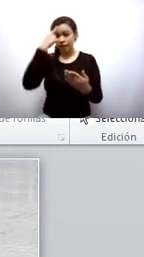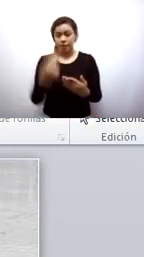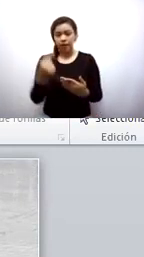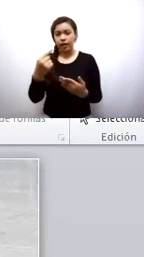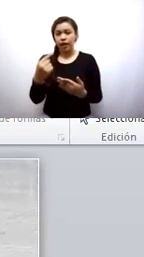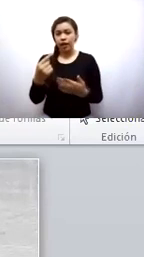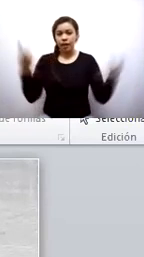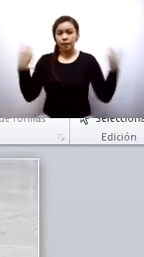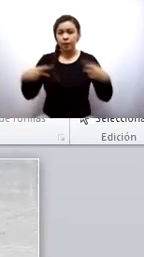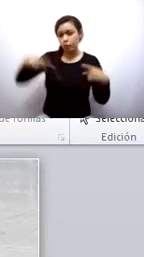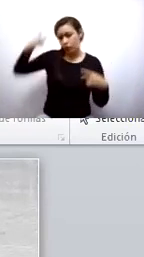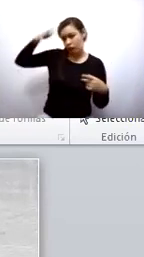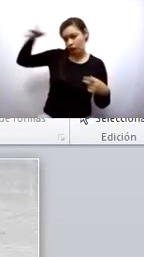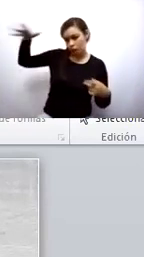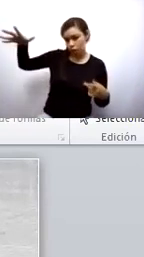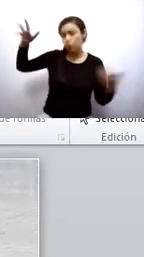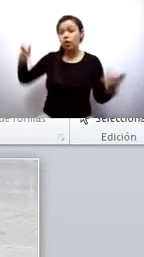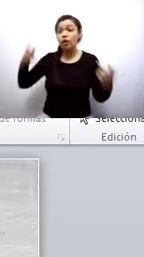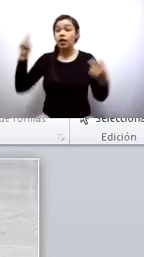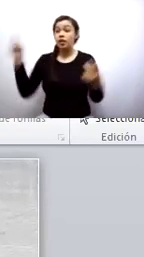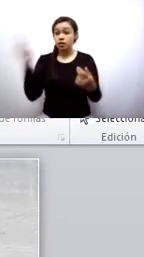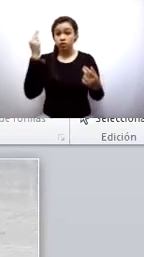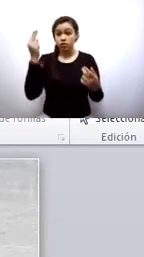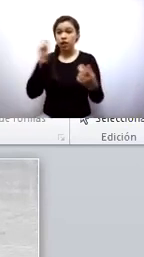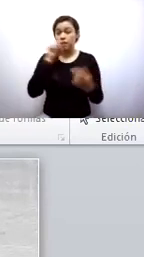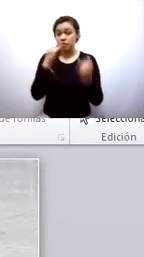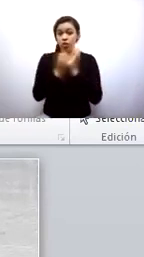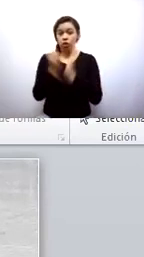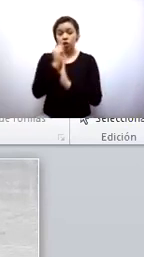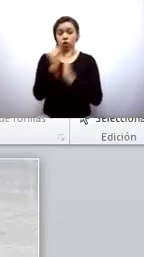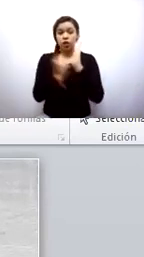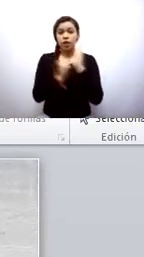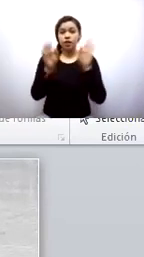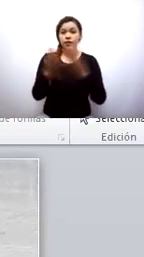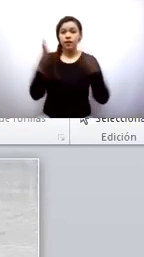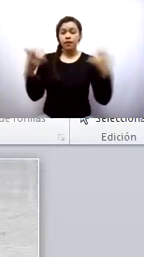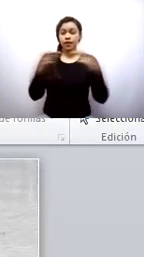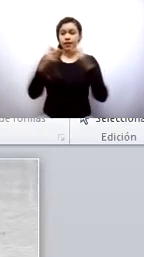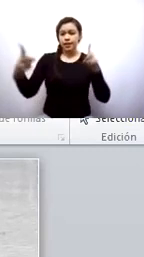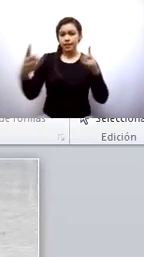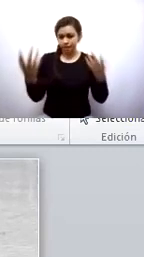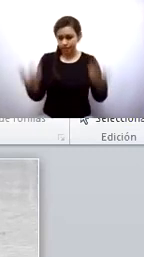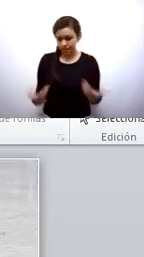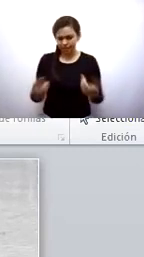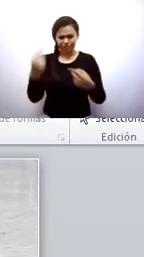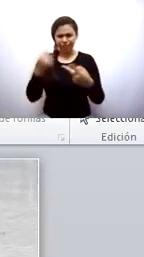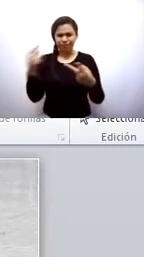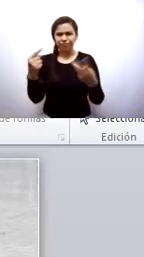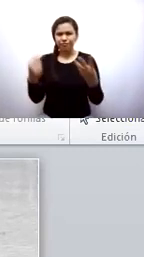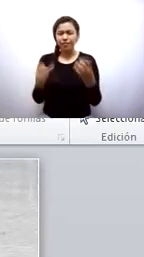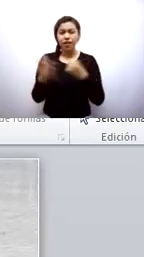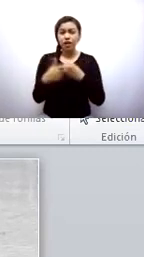personas mayores. En el caso de las universidades, los sistemas de universidades abiertas y distancia. Es decir, no es algo